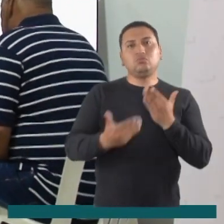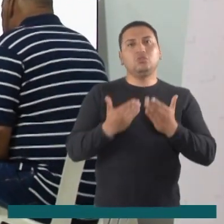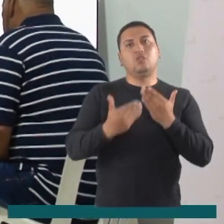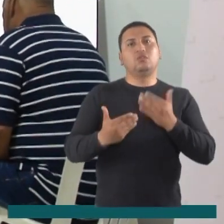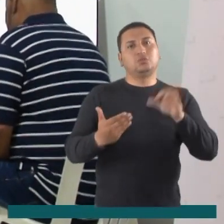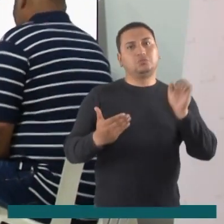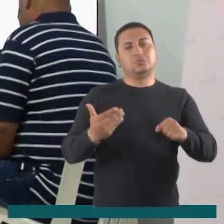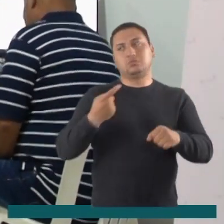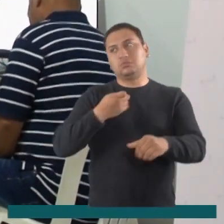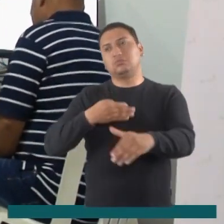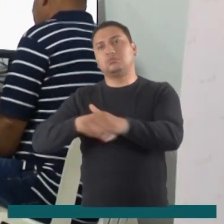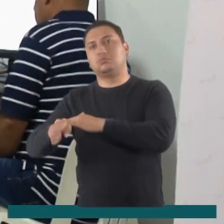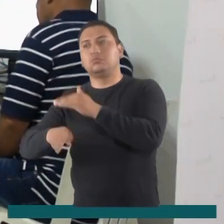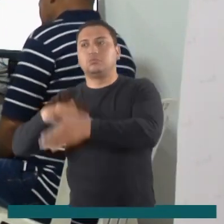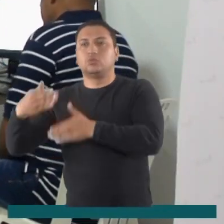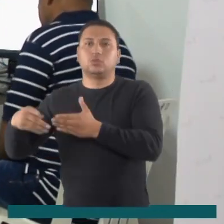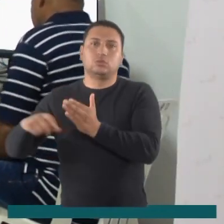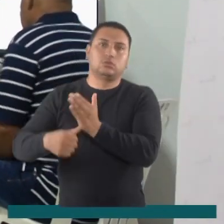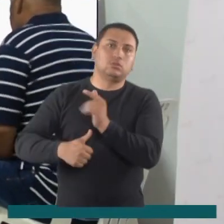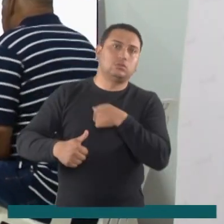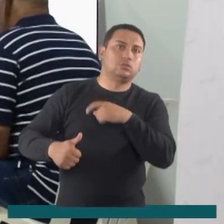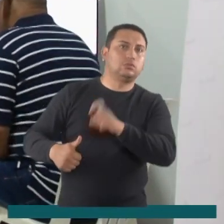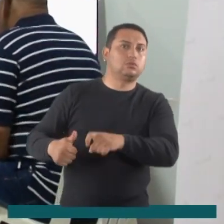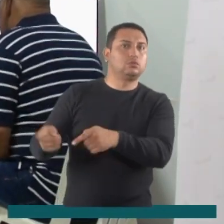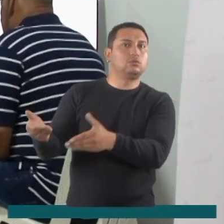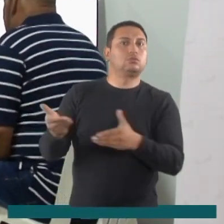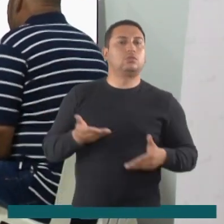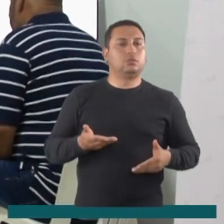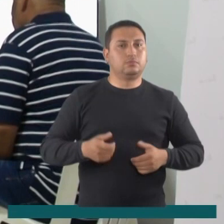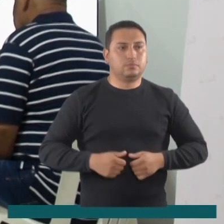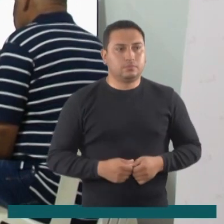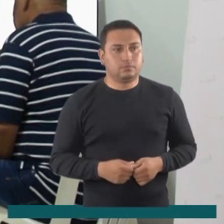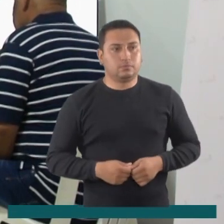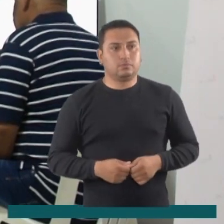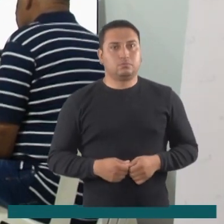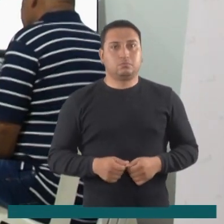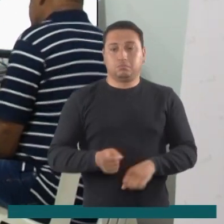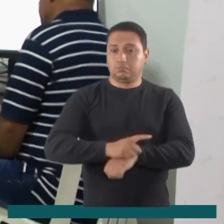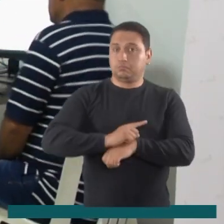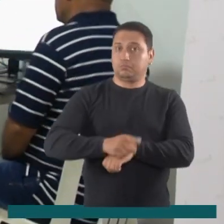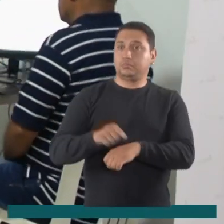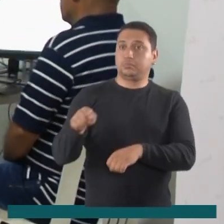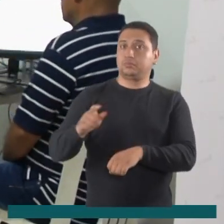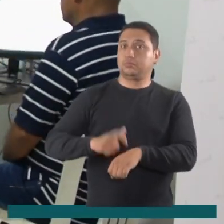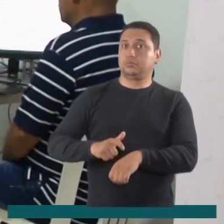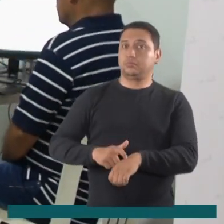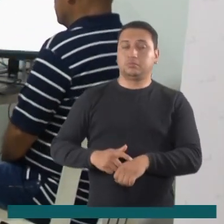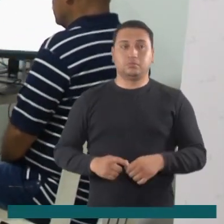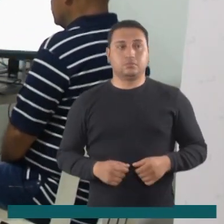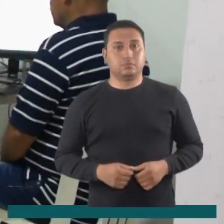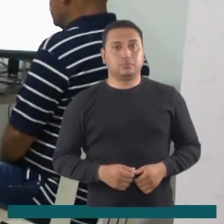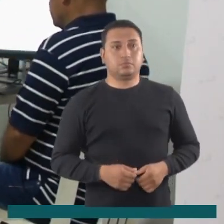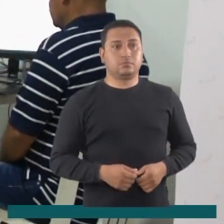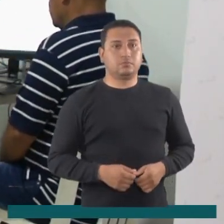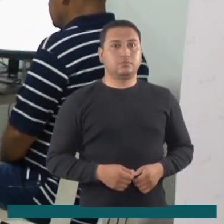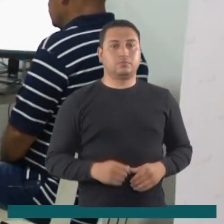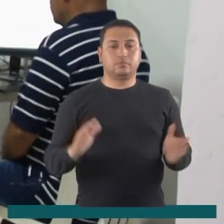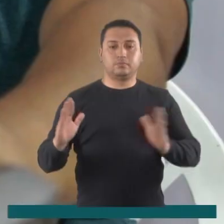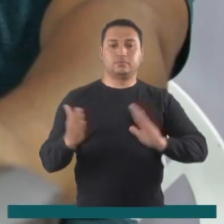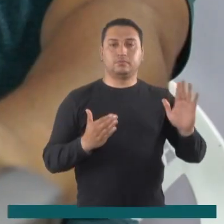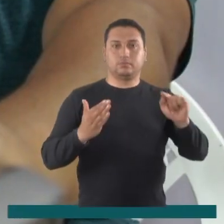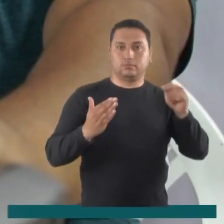ingresar fácilmente y realizar su proceso del documento de identidad, es decir, la cédula digital, en pocos minutos, sin espera